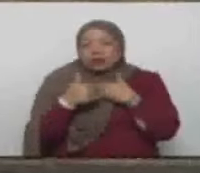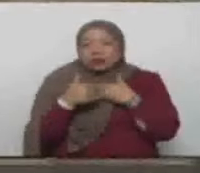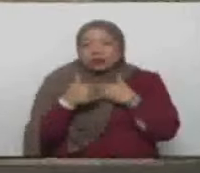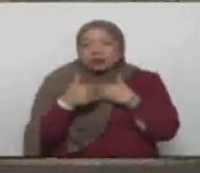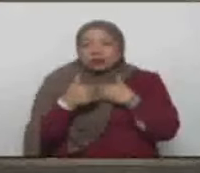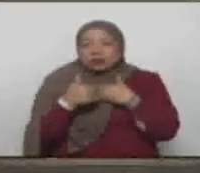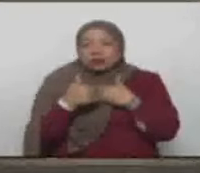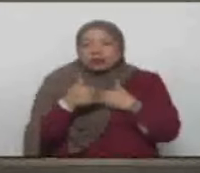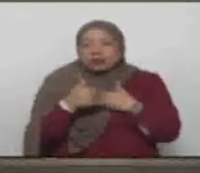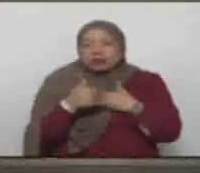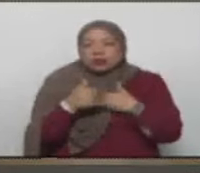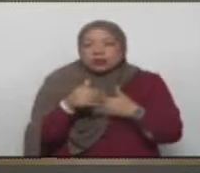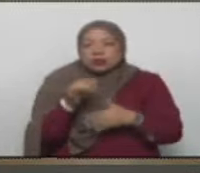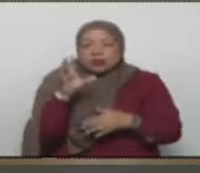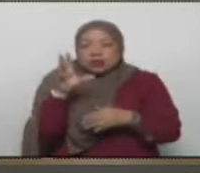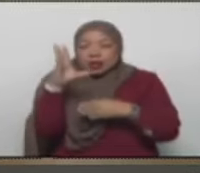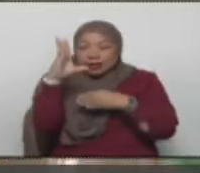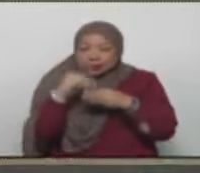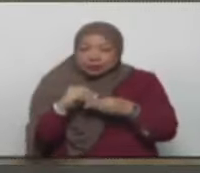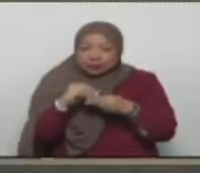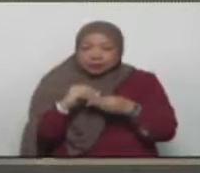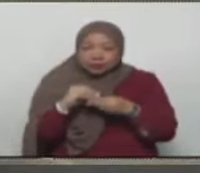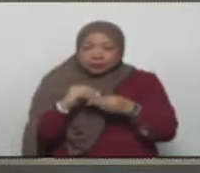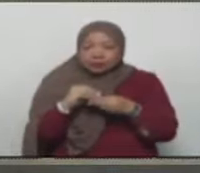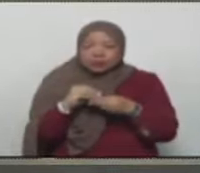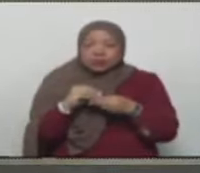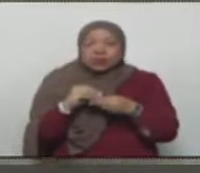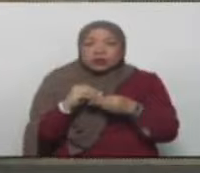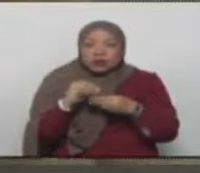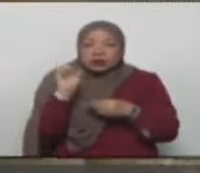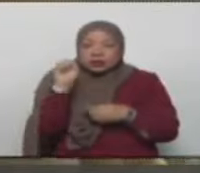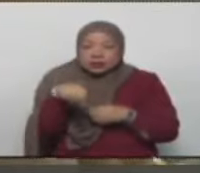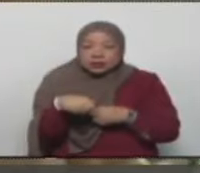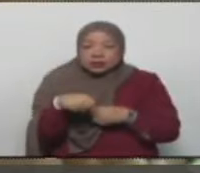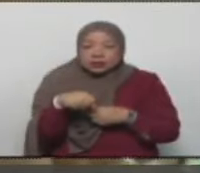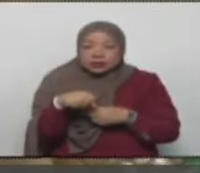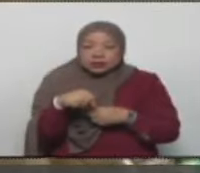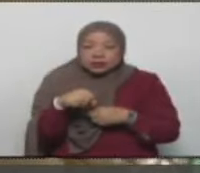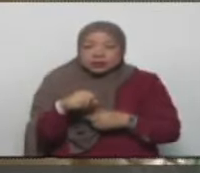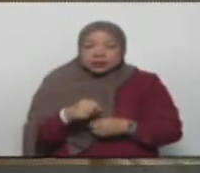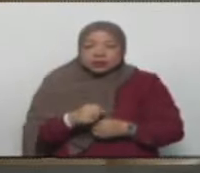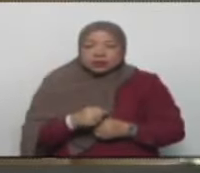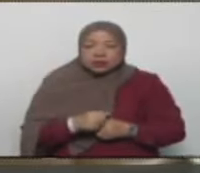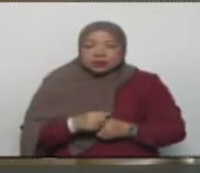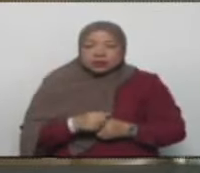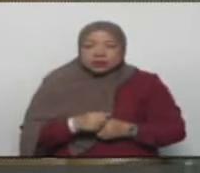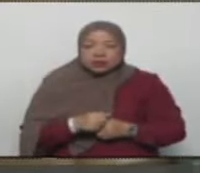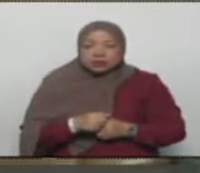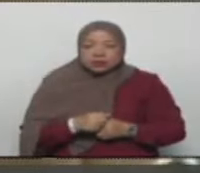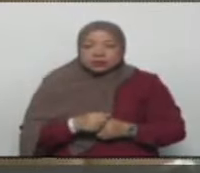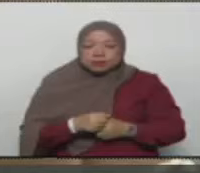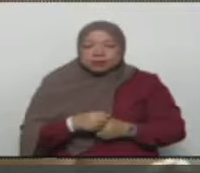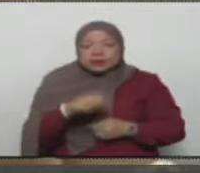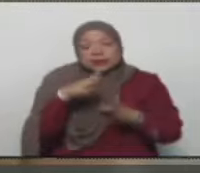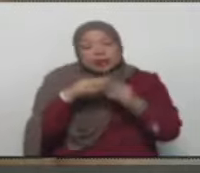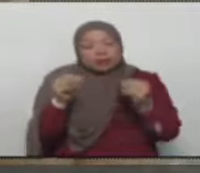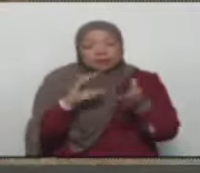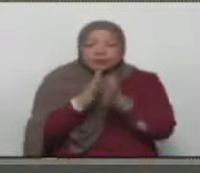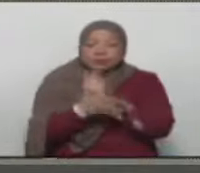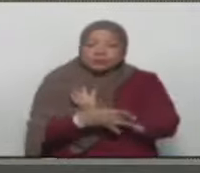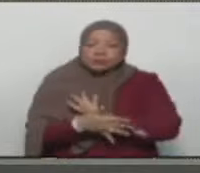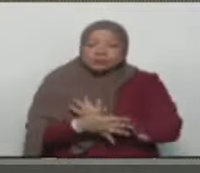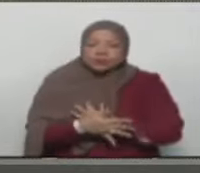listas. Aquí dice desinstalar. Aquí dice desinstalar. Te fuiste, WhatsApp. Si te he